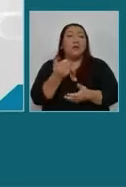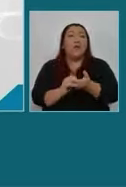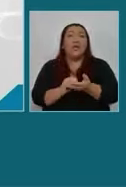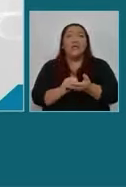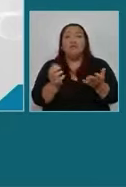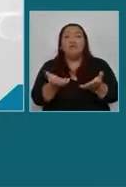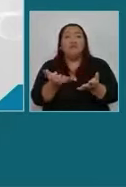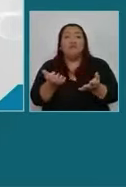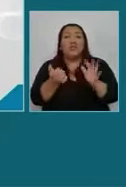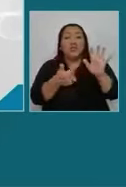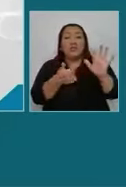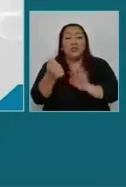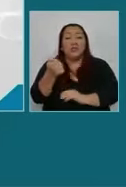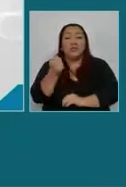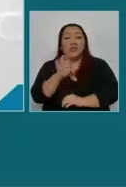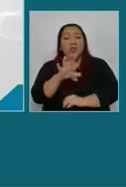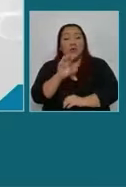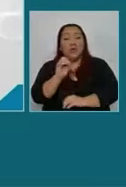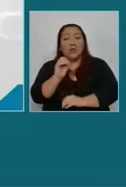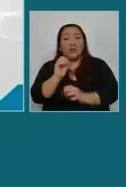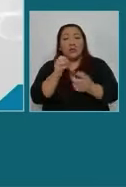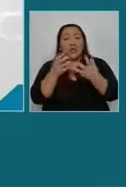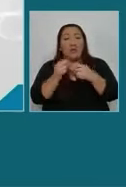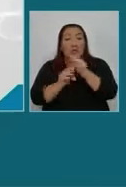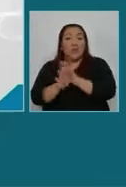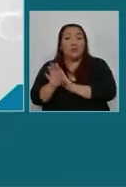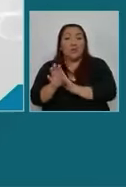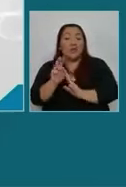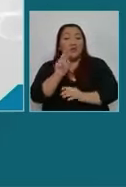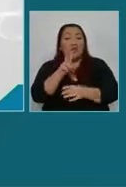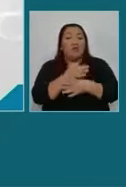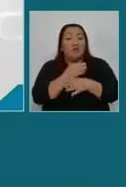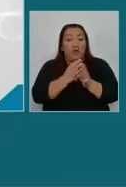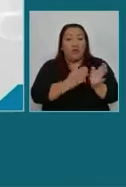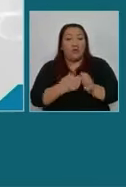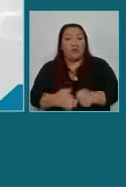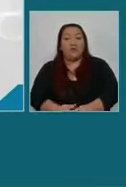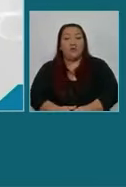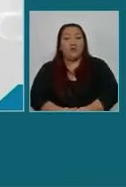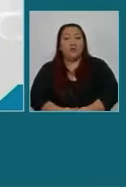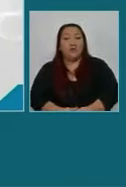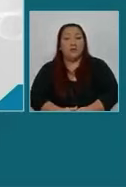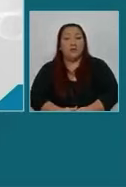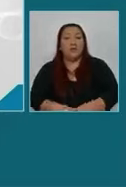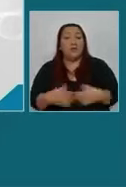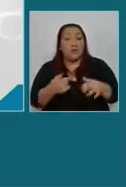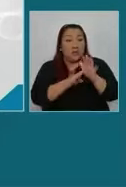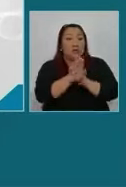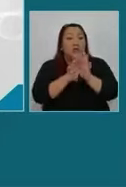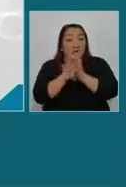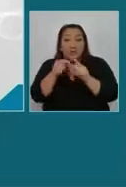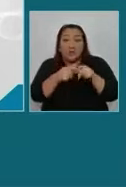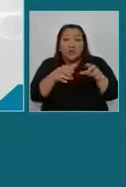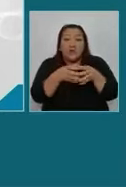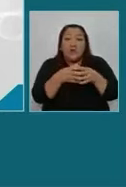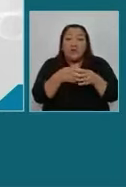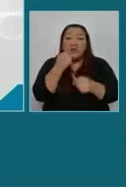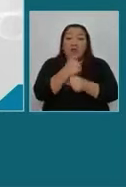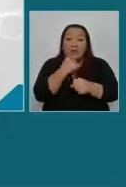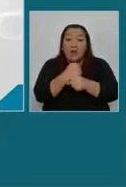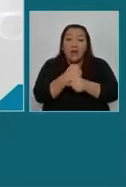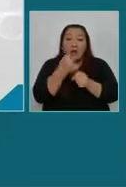de 650 emprendimientos, ¿no? En dos estadios, emprendimientos que tienen un producto mínimo viable